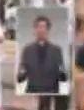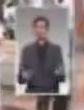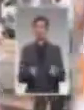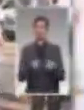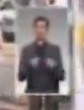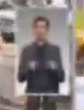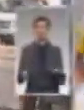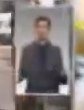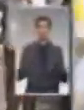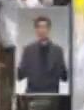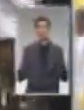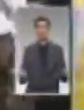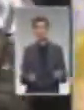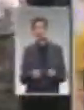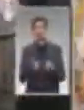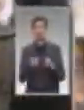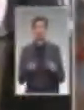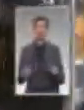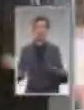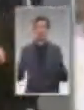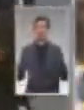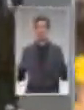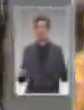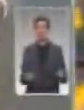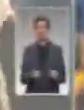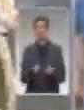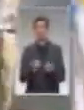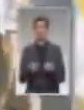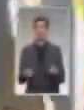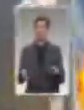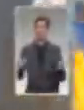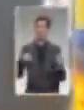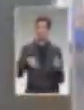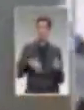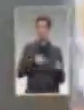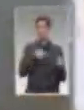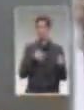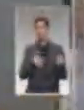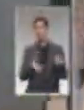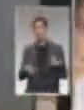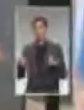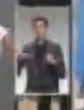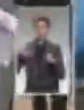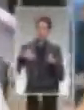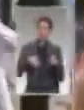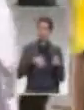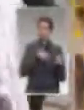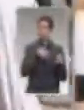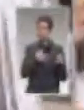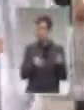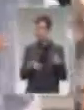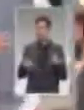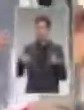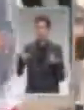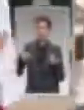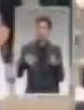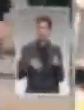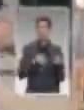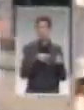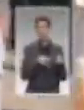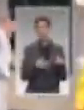pasillos del Parque O'Higgins para recibir el cariño de todas las personas y también él mismo darle su